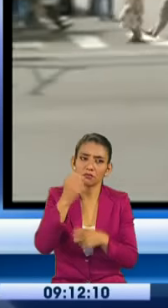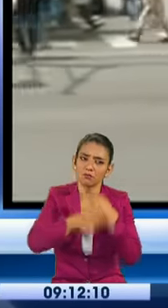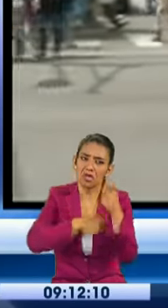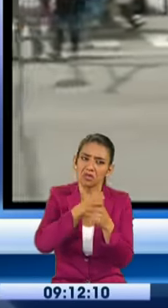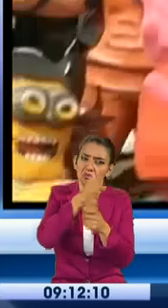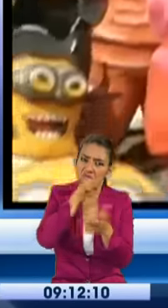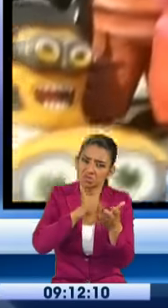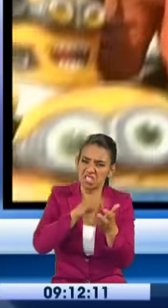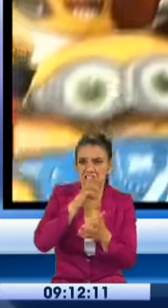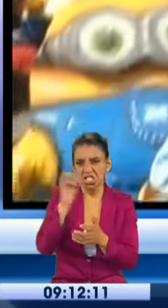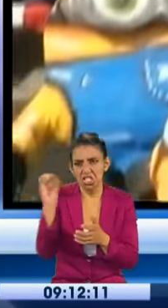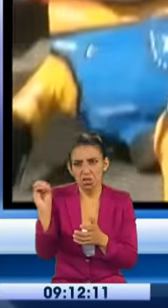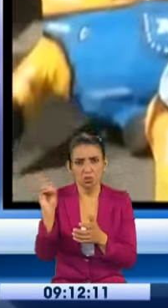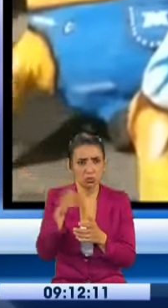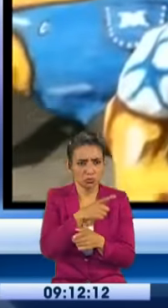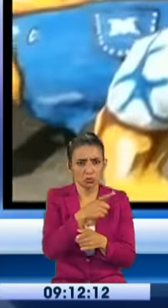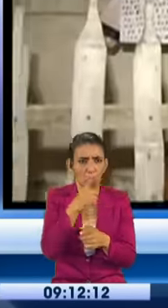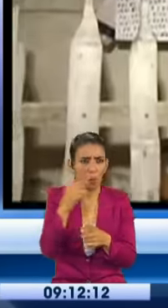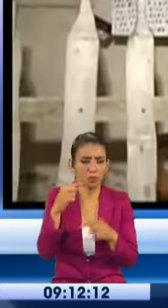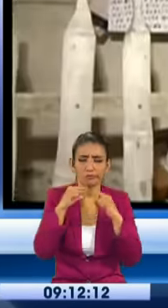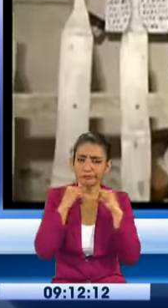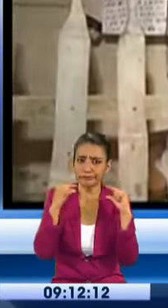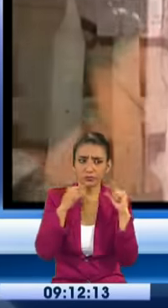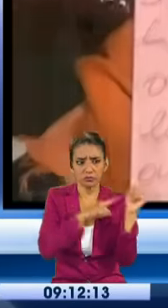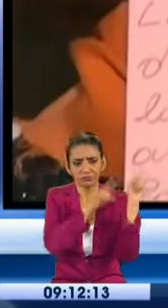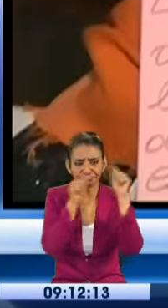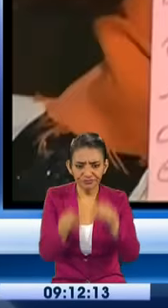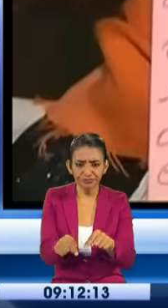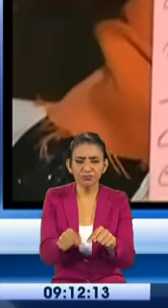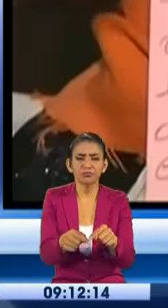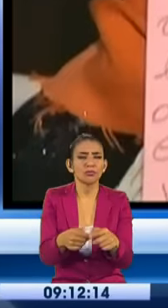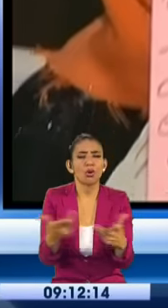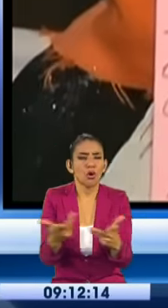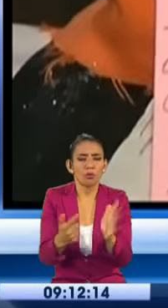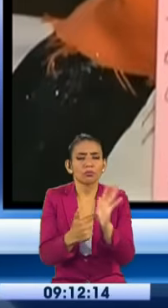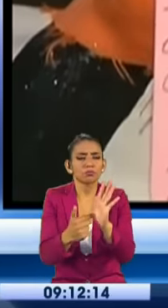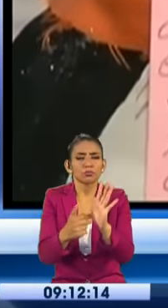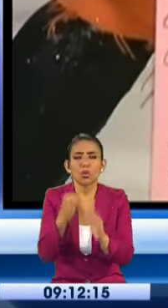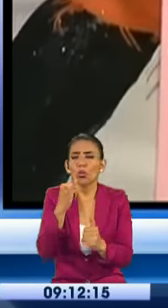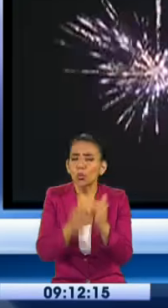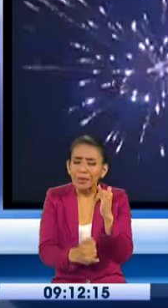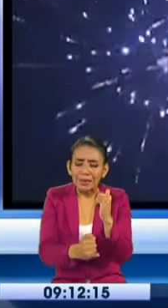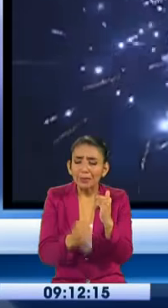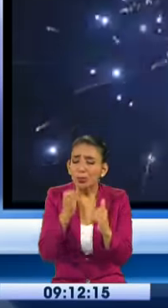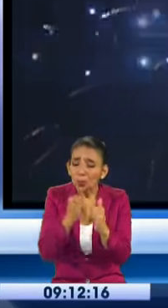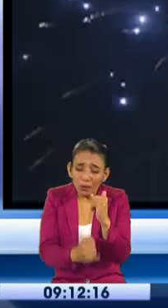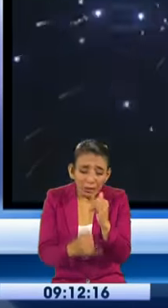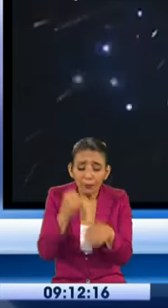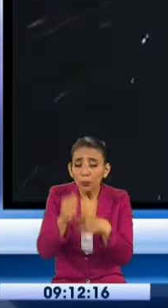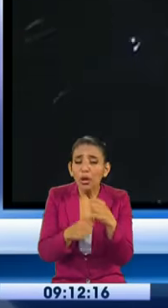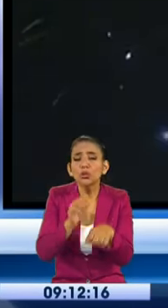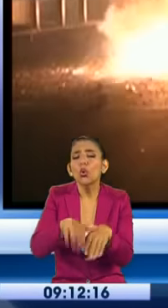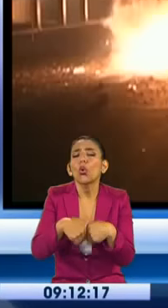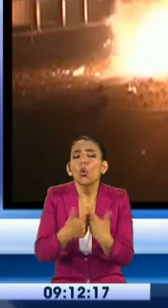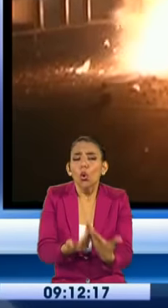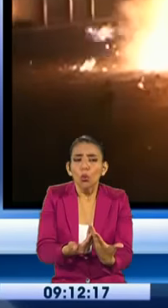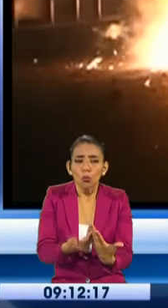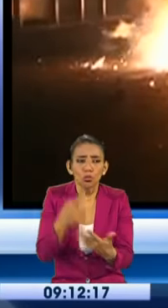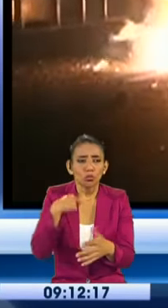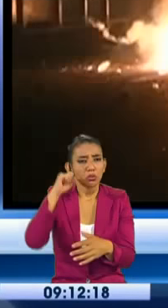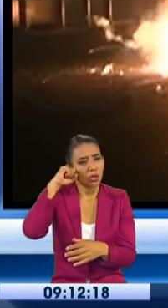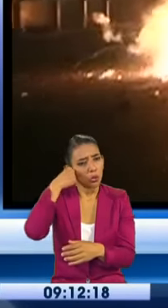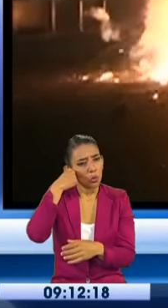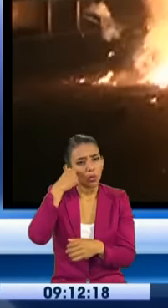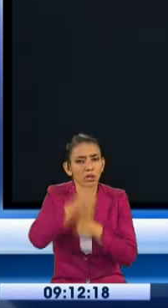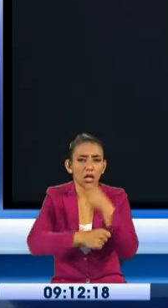la ciudad esta forma un poco de representar este último siglo, ¿no? Yo recuerdo hasta la década del